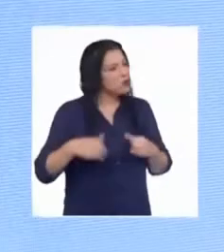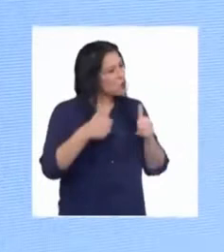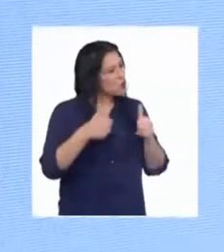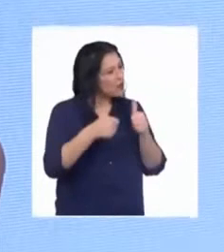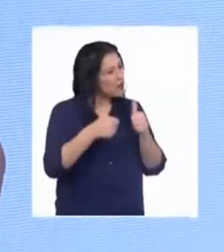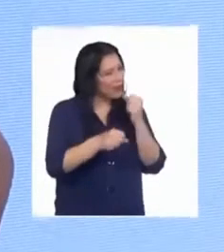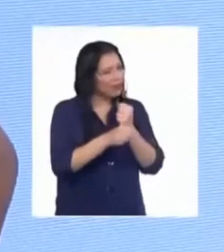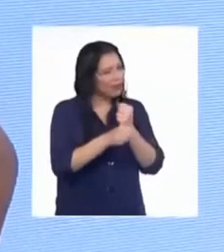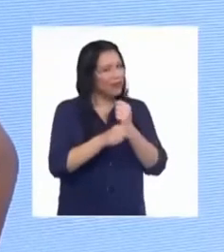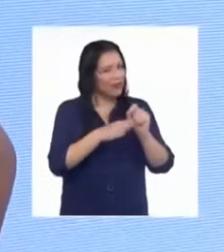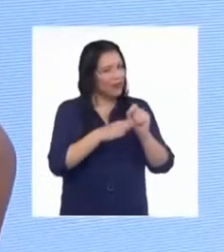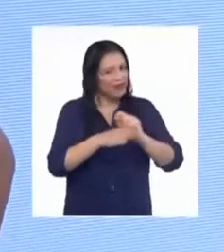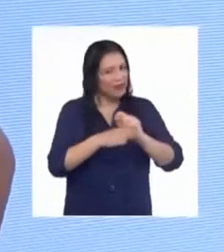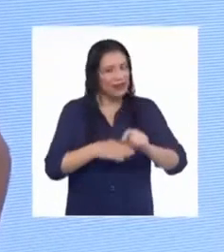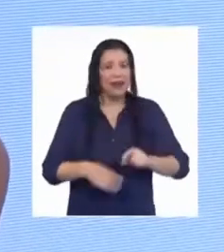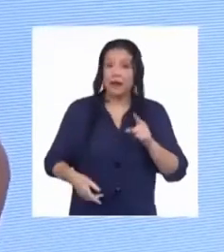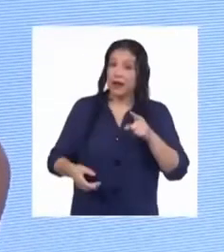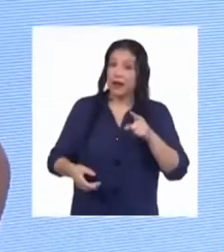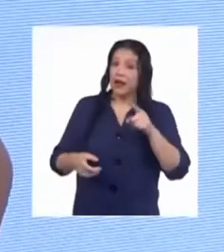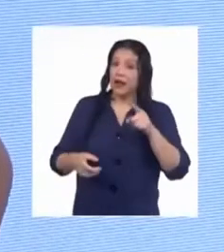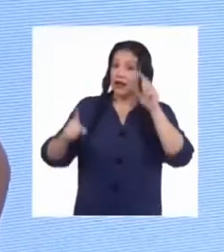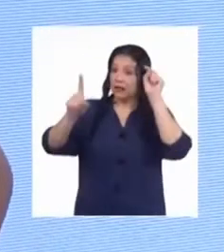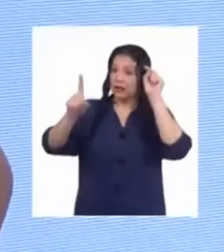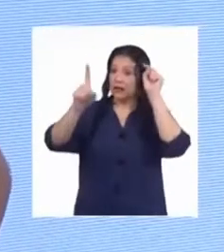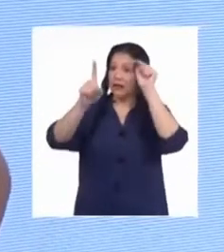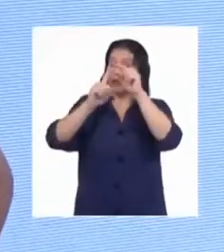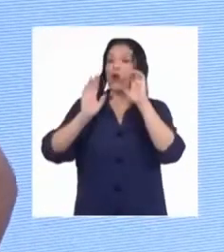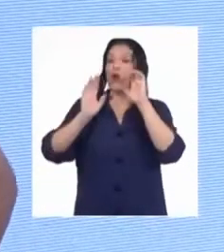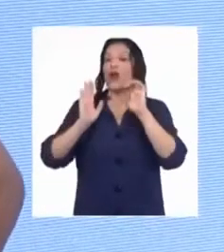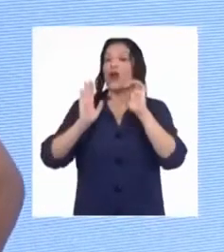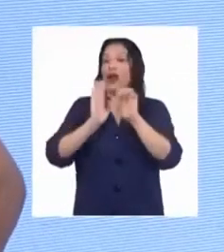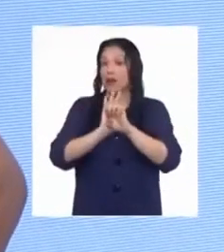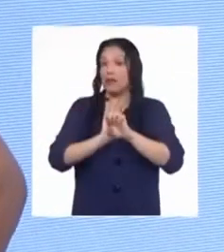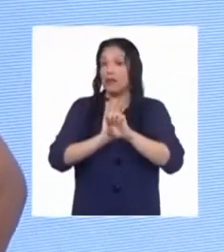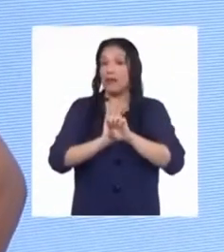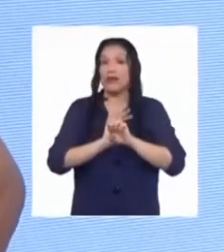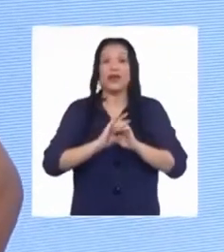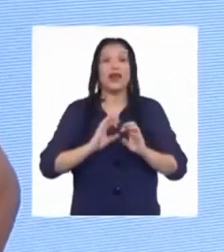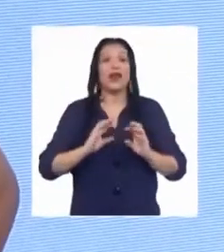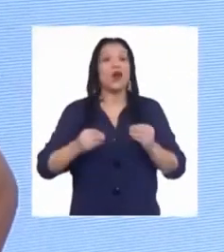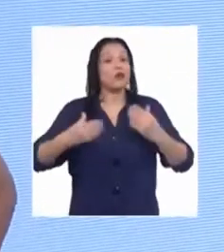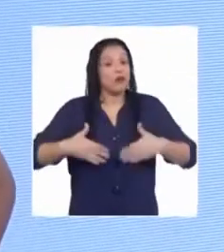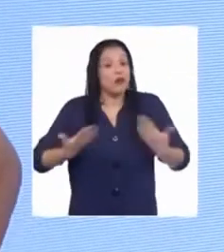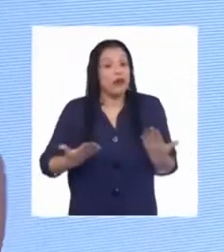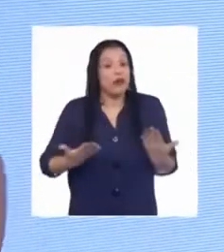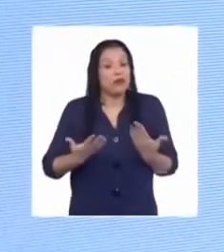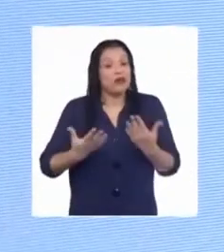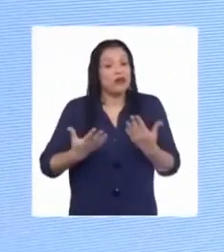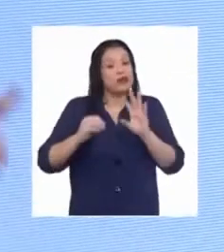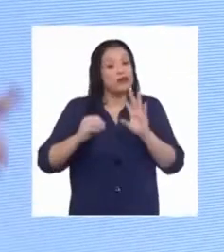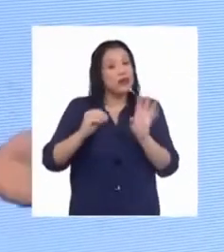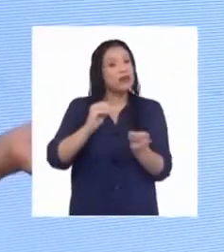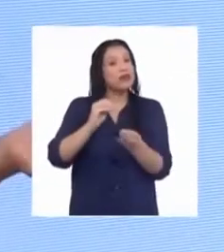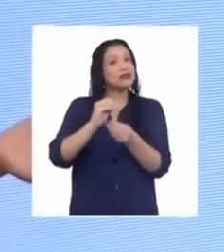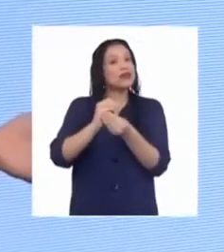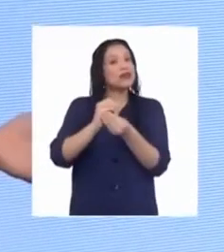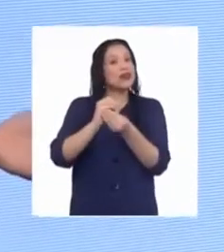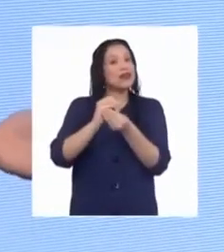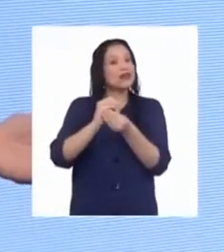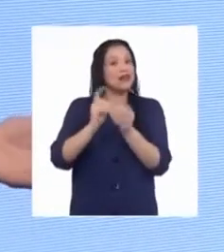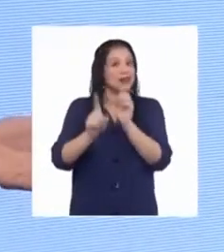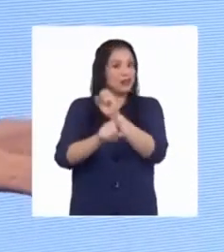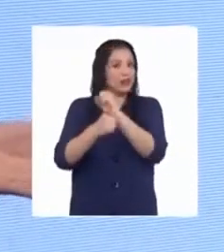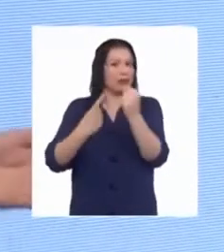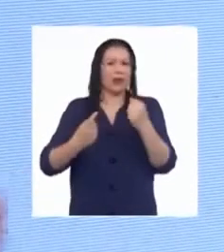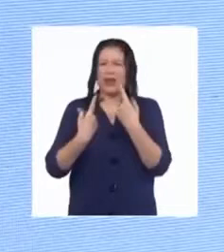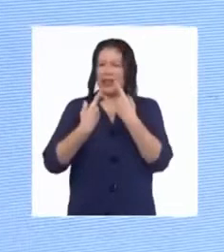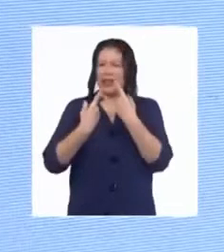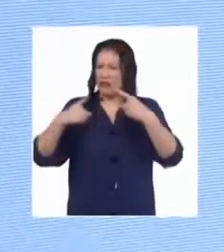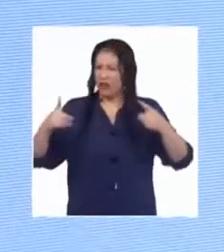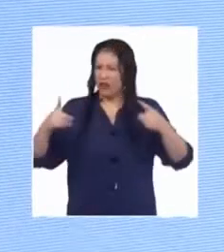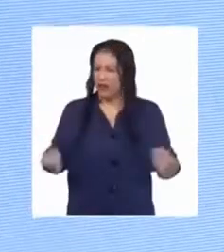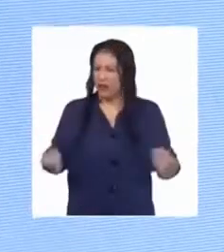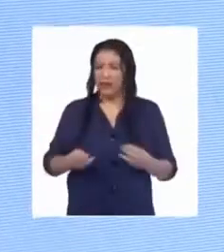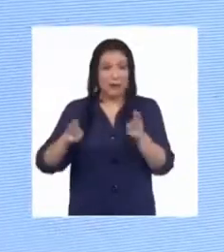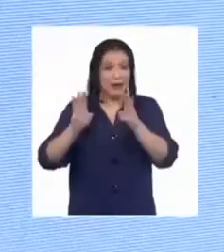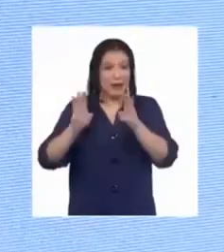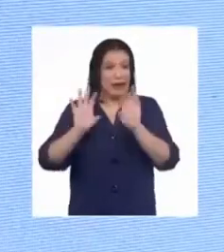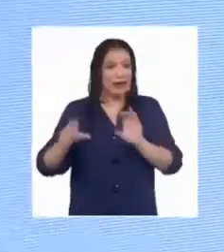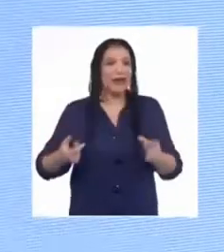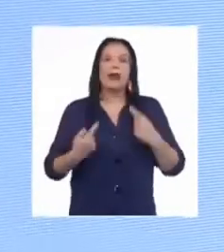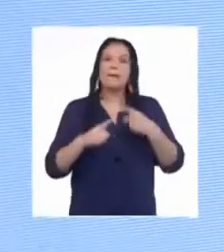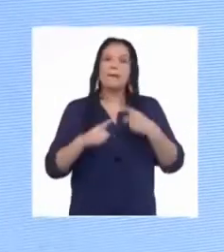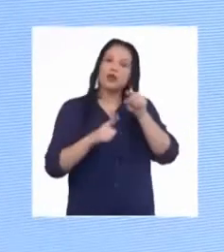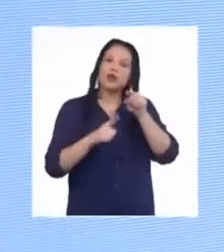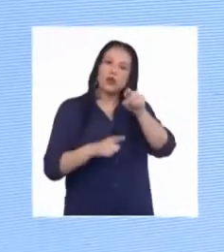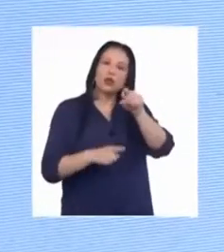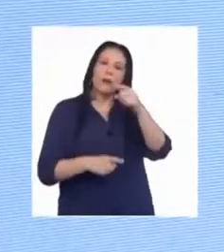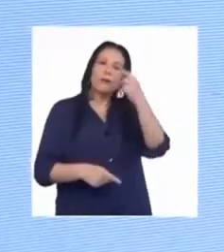Tengan en cuenta que este reto es solo un ejemplo de cómo podemos aportar a nuestra sociedad, pero hay muchas maneras de hacerlo. Es cuestión de que